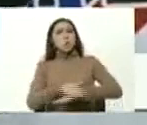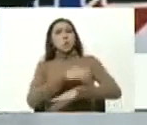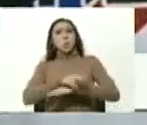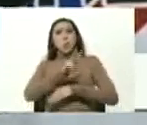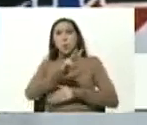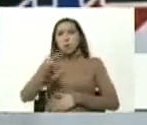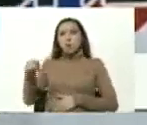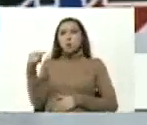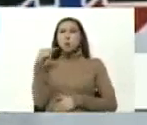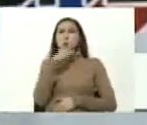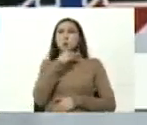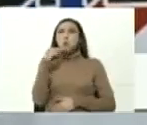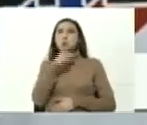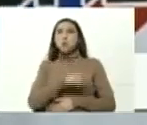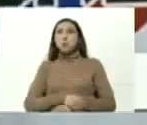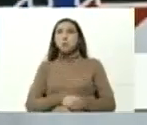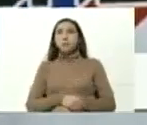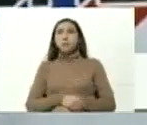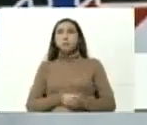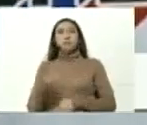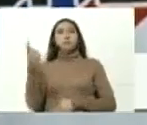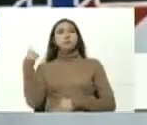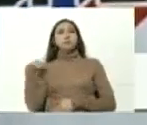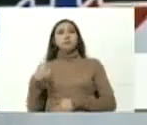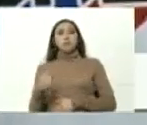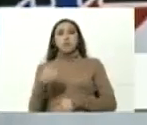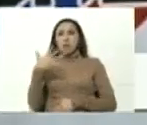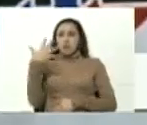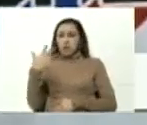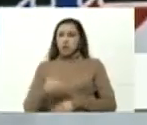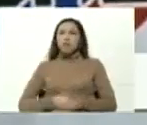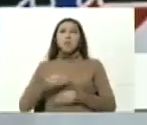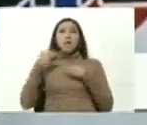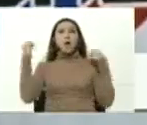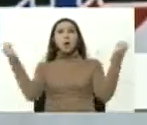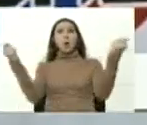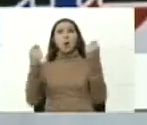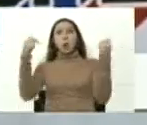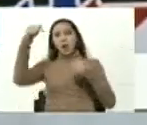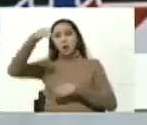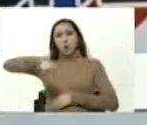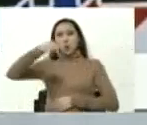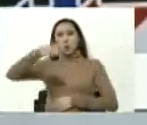28. Ya tiene, está en la quinta jornada hoy,